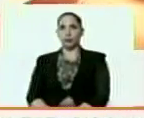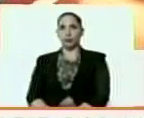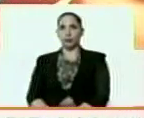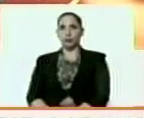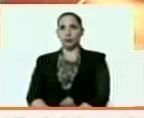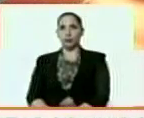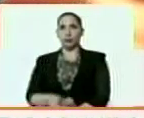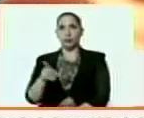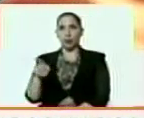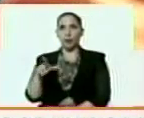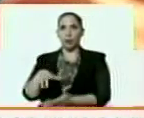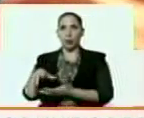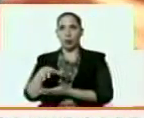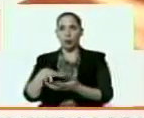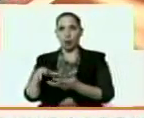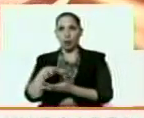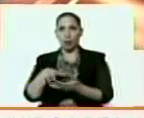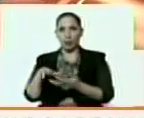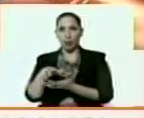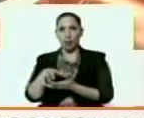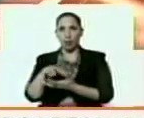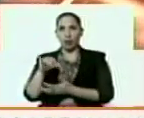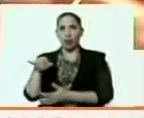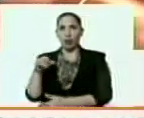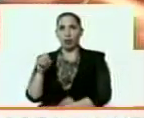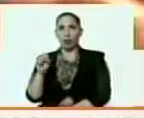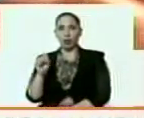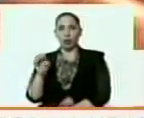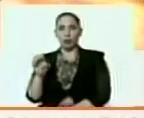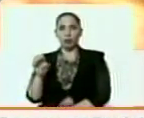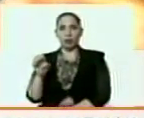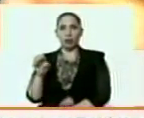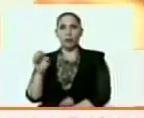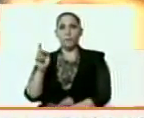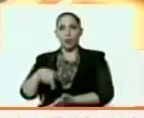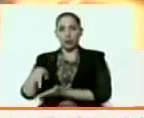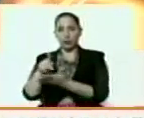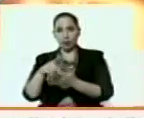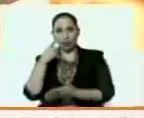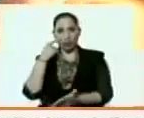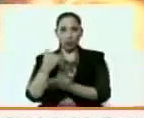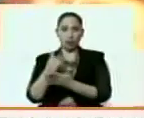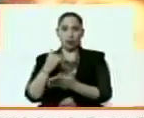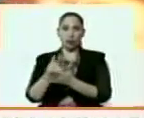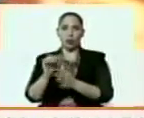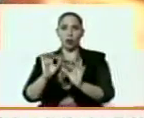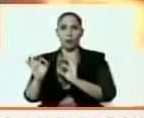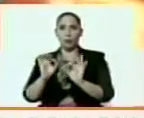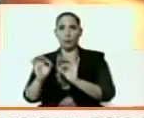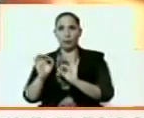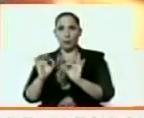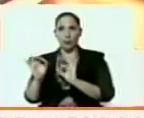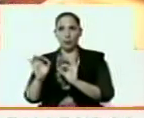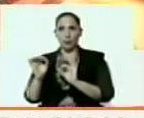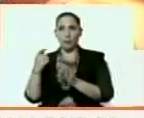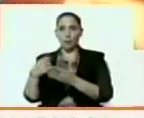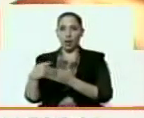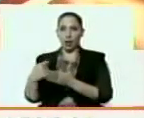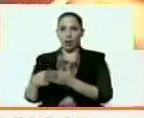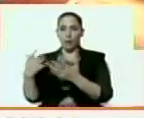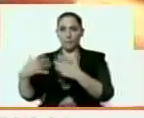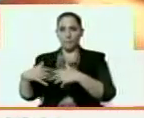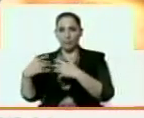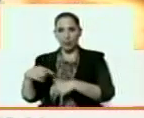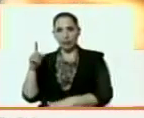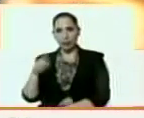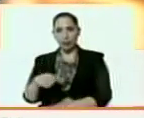de intereses, porque el señor José Ignacio Hernández había participado como testigo experto pagado por la empresa Cristales y en otros casos, por cierto, también